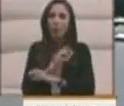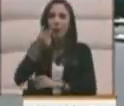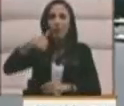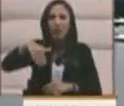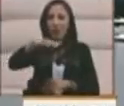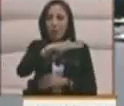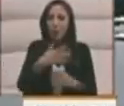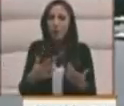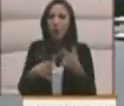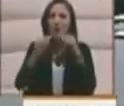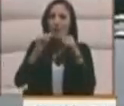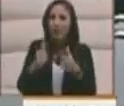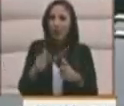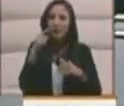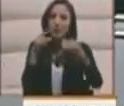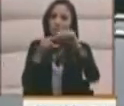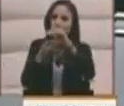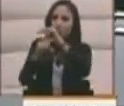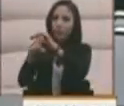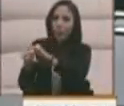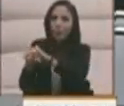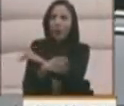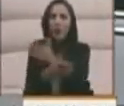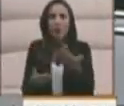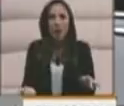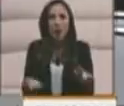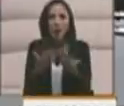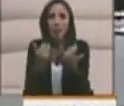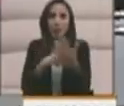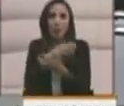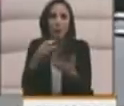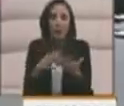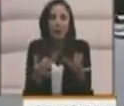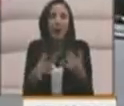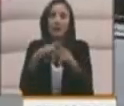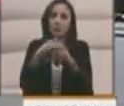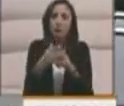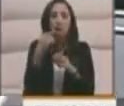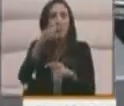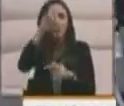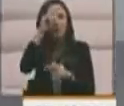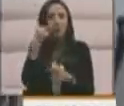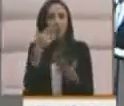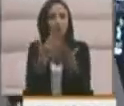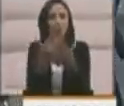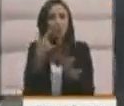situación económica álgida están dando los venezolanos. Y este es un buen ejemplo, vean esto.